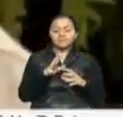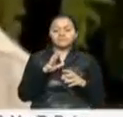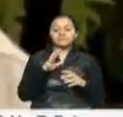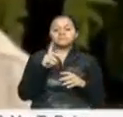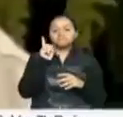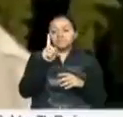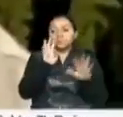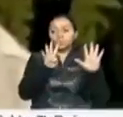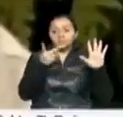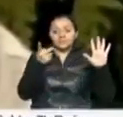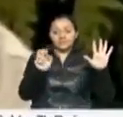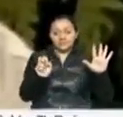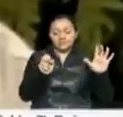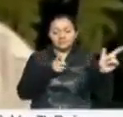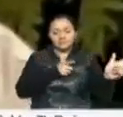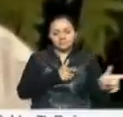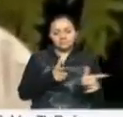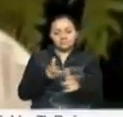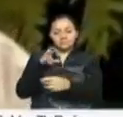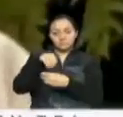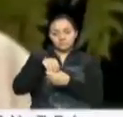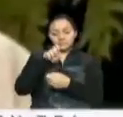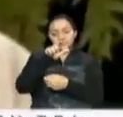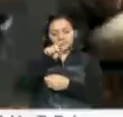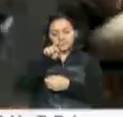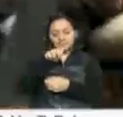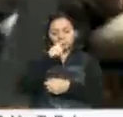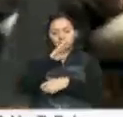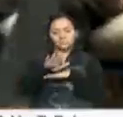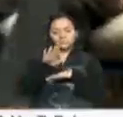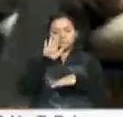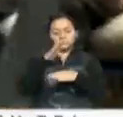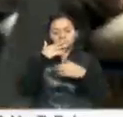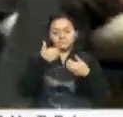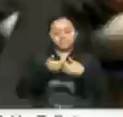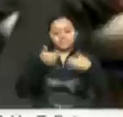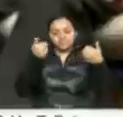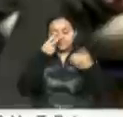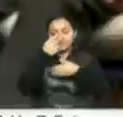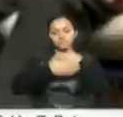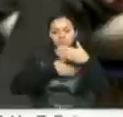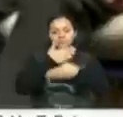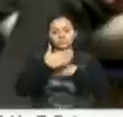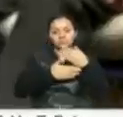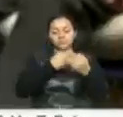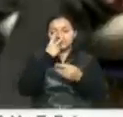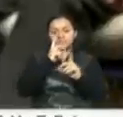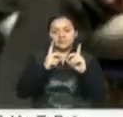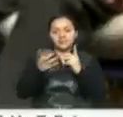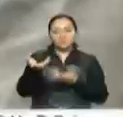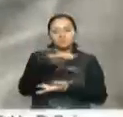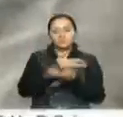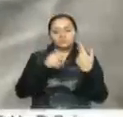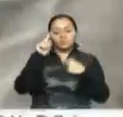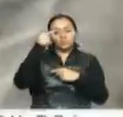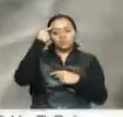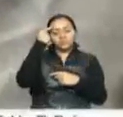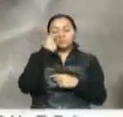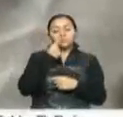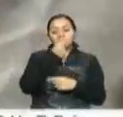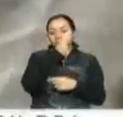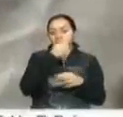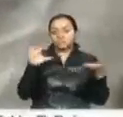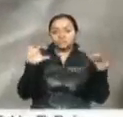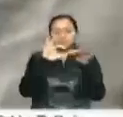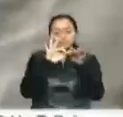60, las FARC y el Ejército de Liberación Nacional están comprometidas por separado en un proceso de desarme y diálogo con el gobierno de Juan Manuel